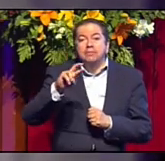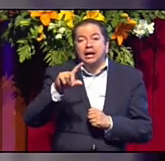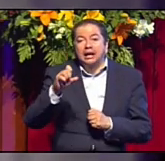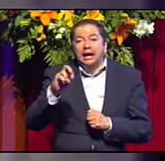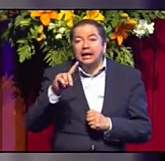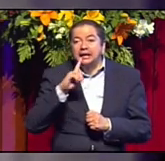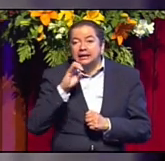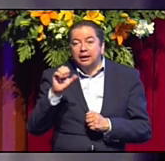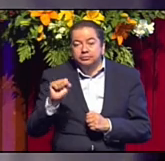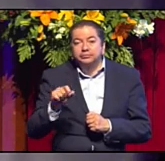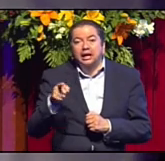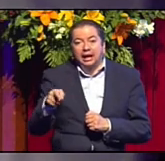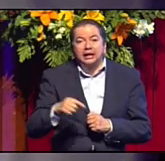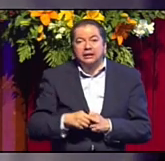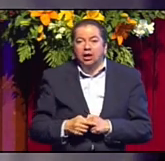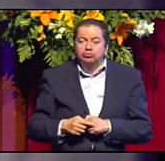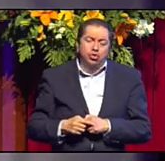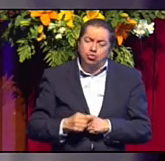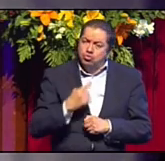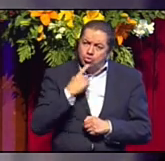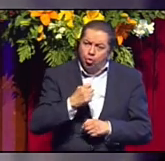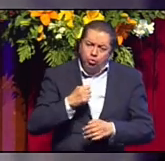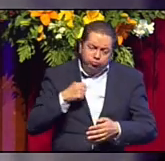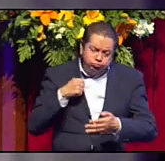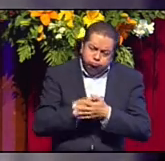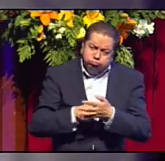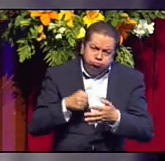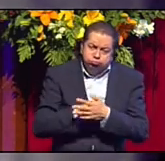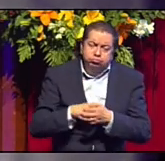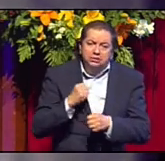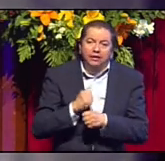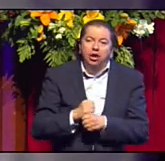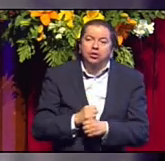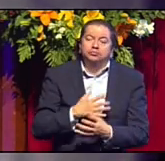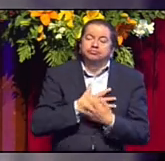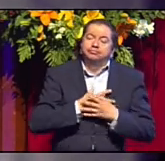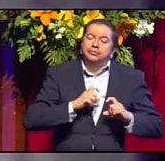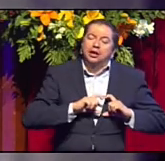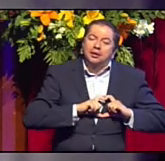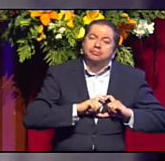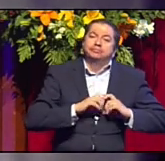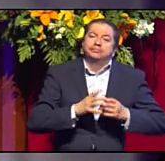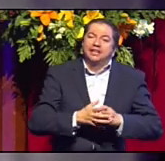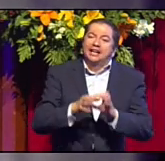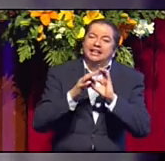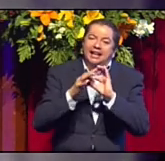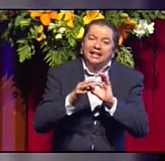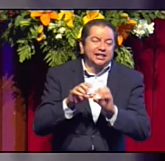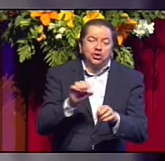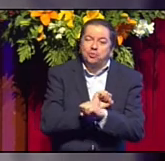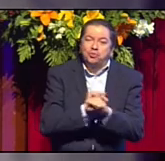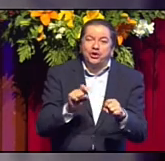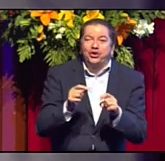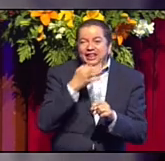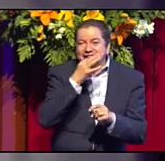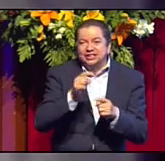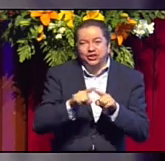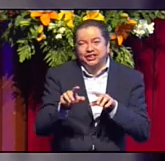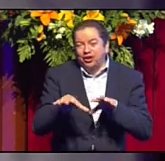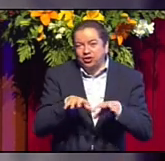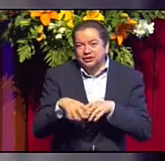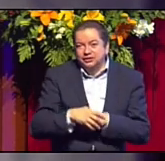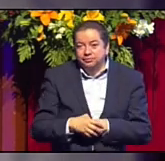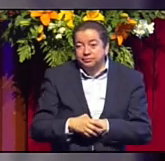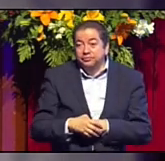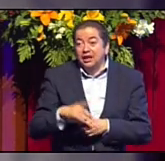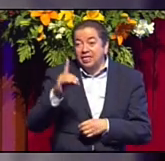día duro y ahí he estado. Mi amor, gracias, no puedo decir otra cosa. A mi